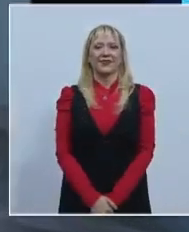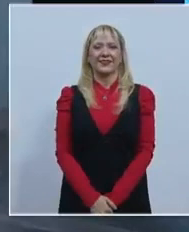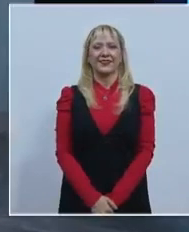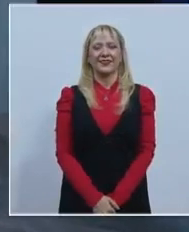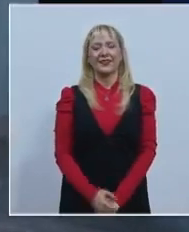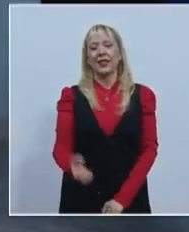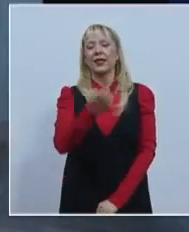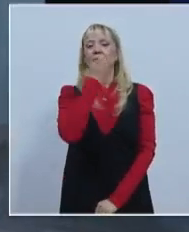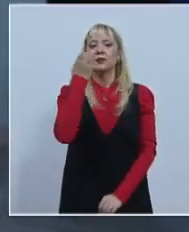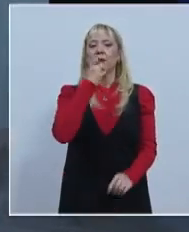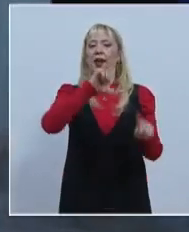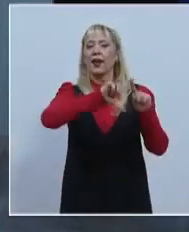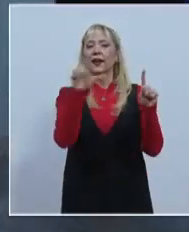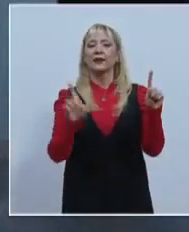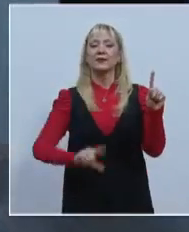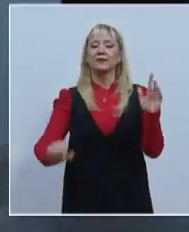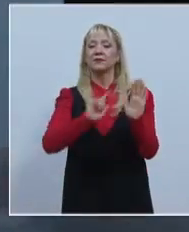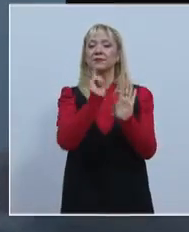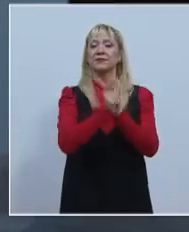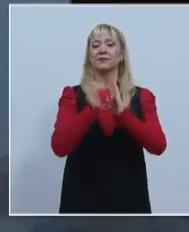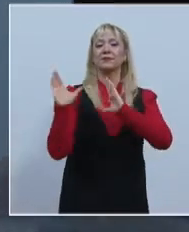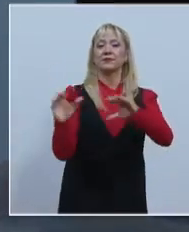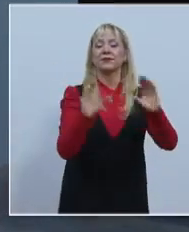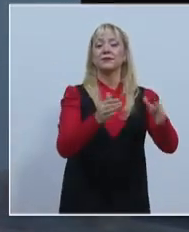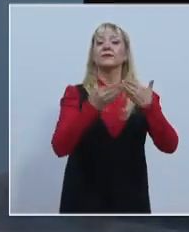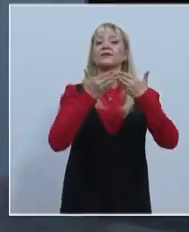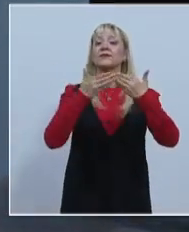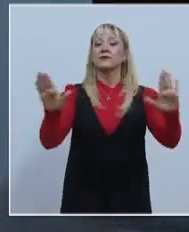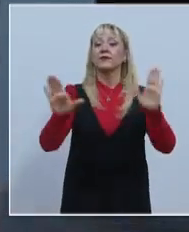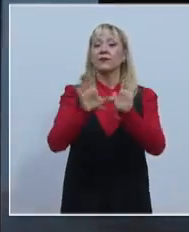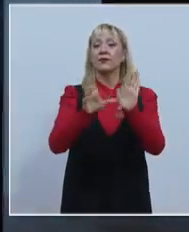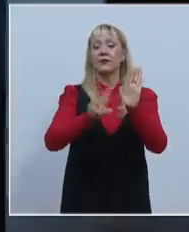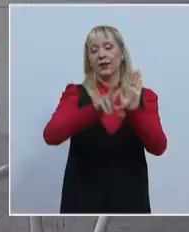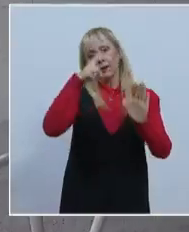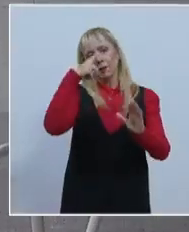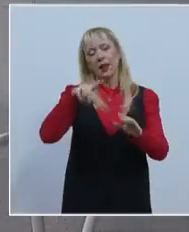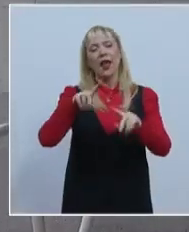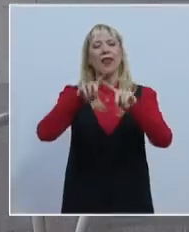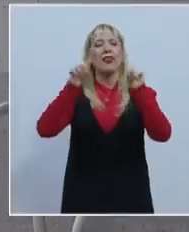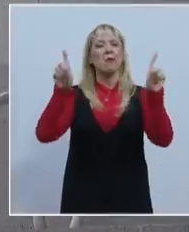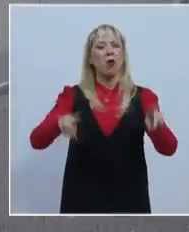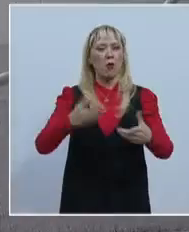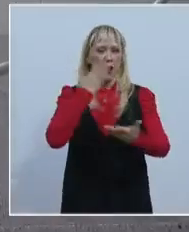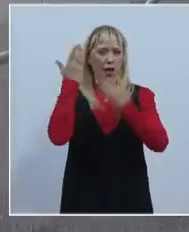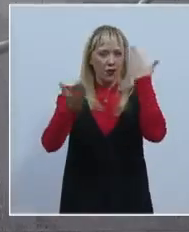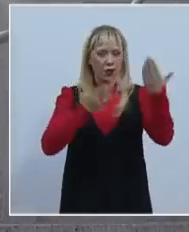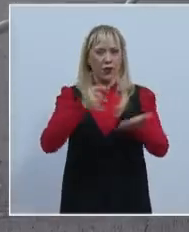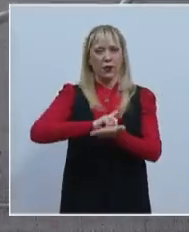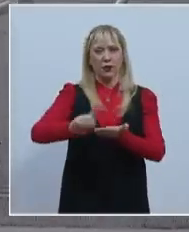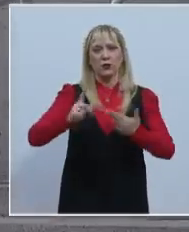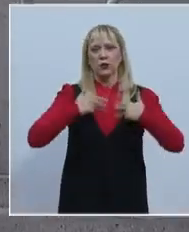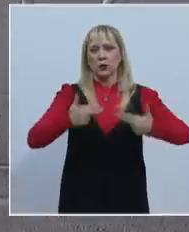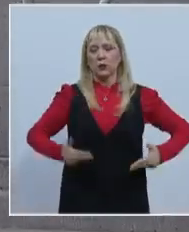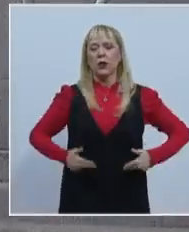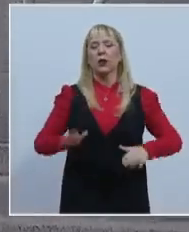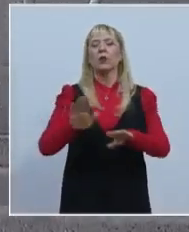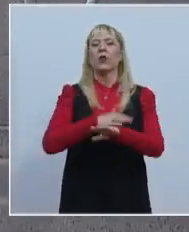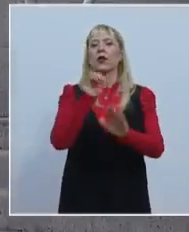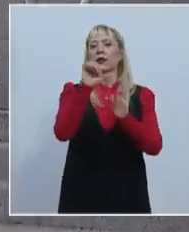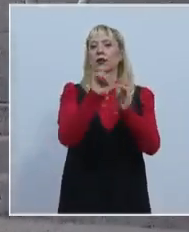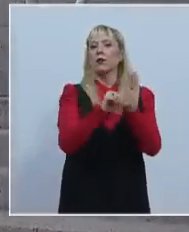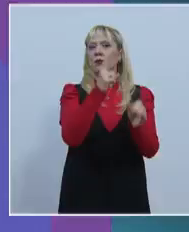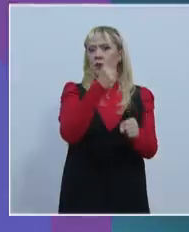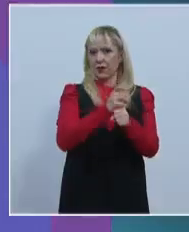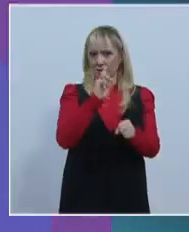La Escuela de Formación Judicial abrió la convocatoria para participar en el Diplomado Derechos Humanos a la luz del artículo 1 constitucional.